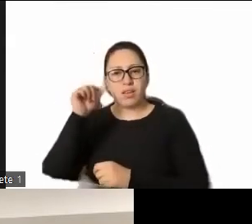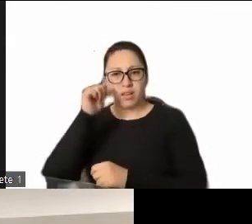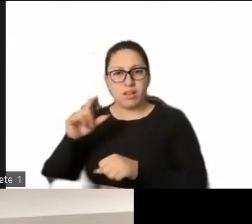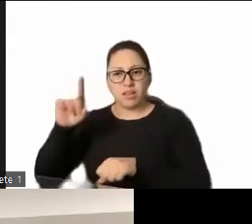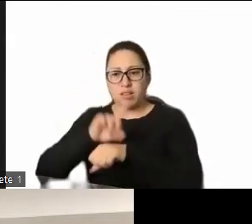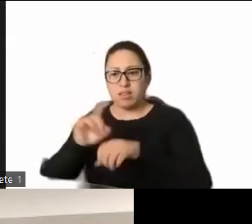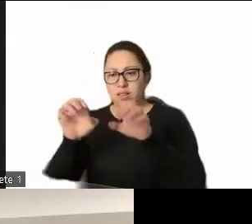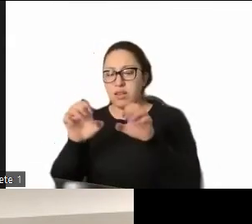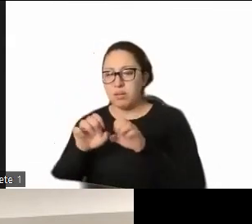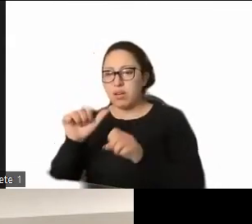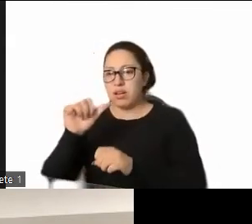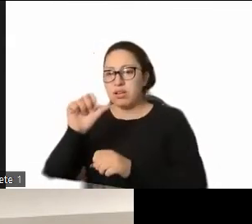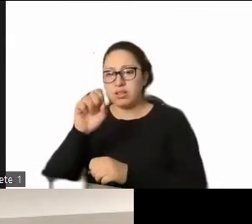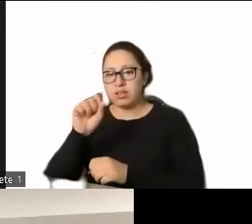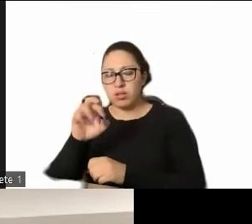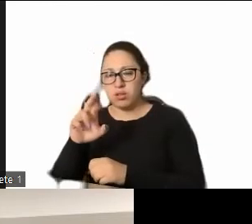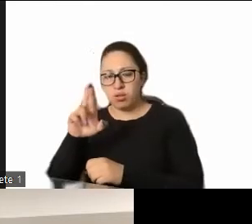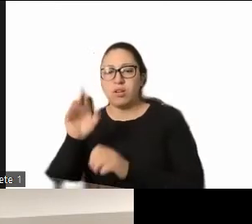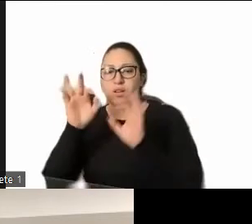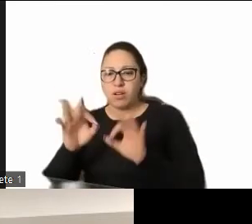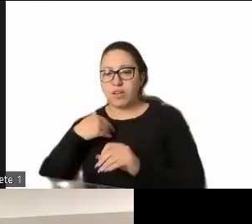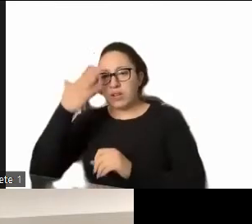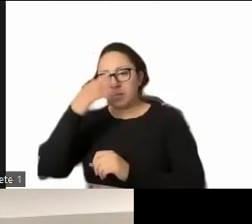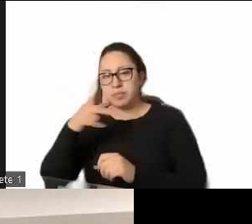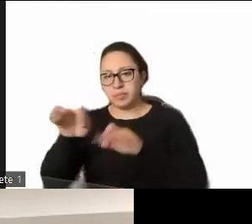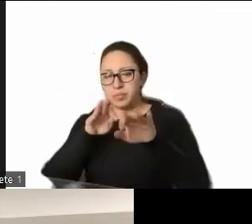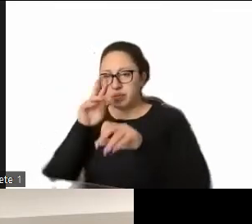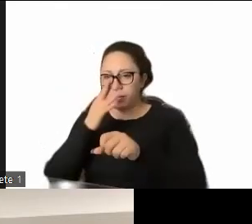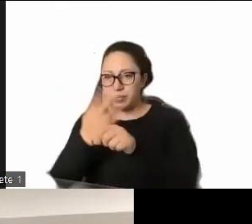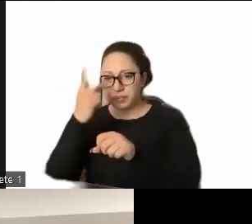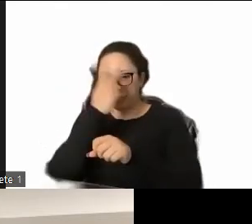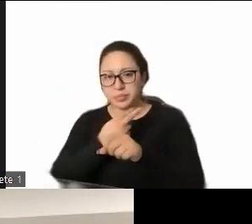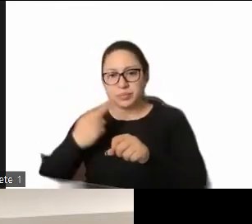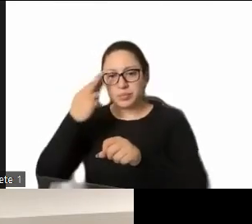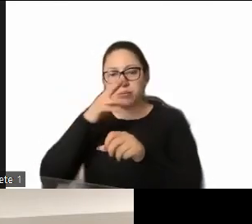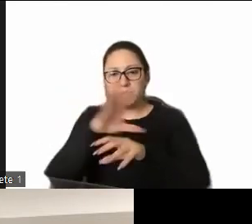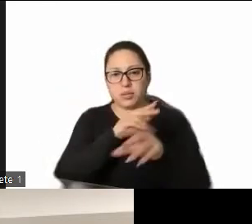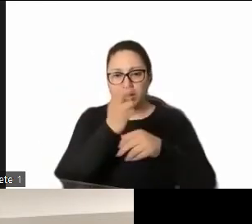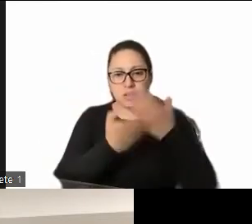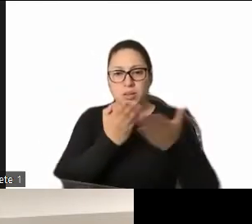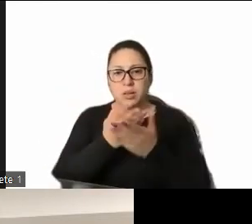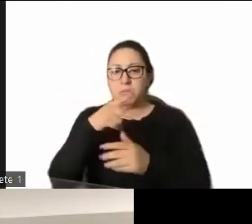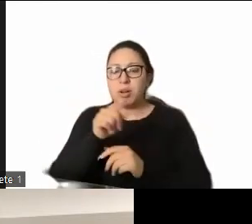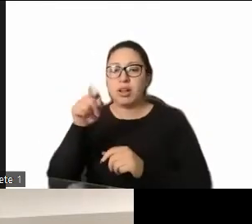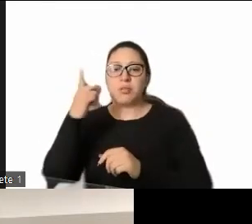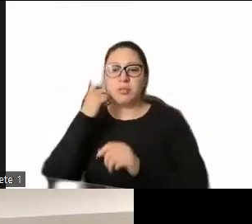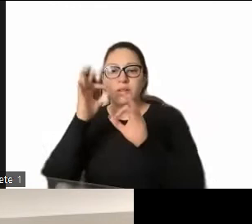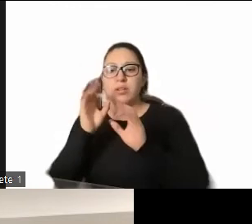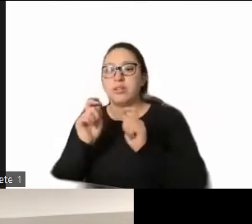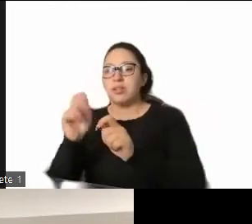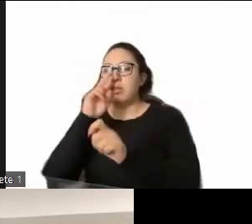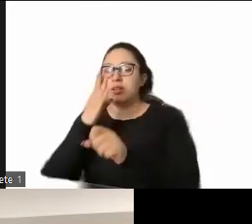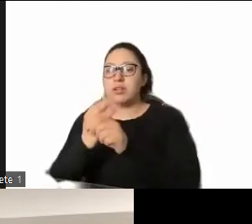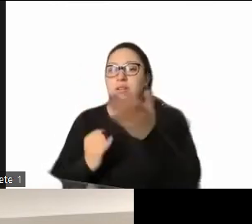son legisladores, somos nosotros, las y los diputados, quienes tomamos la última palabra respecto de lo que se aprueba en la sesión.